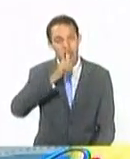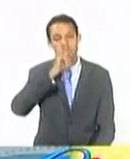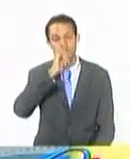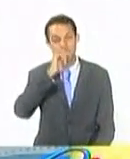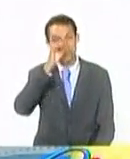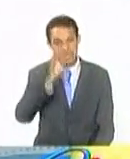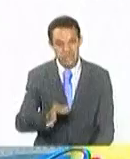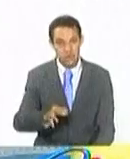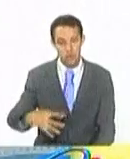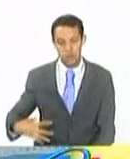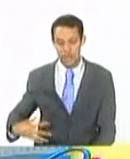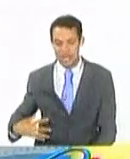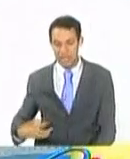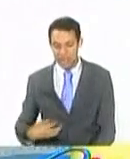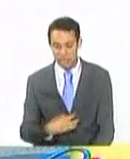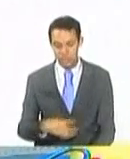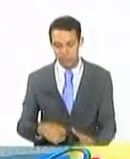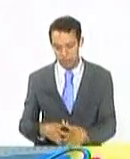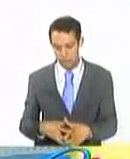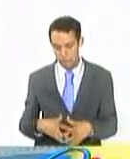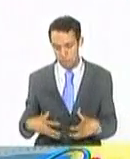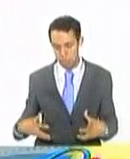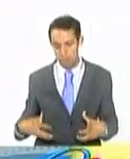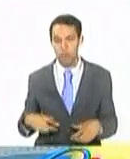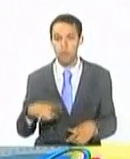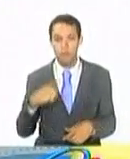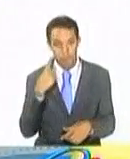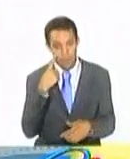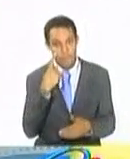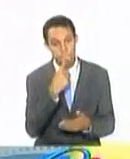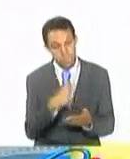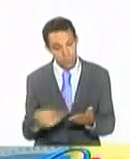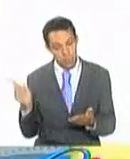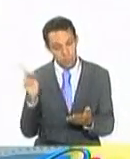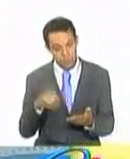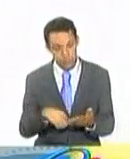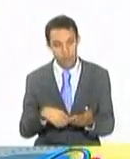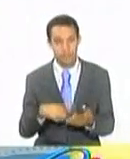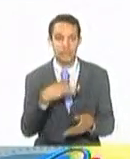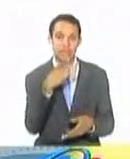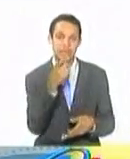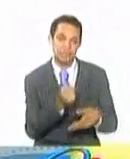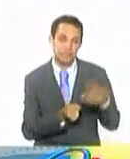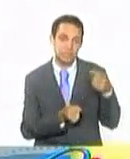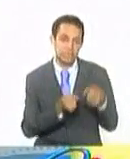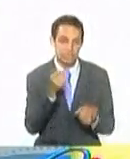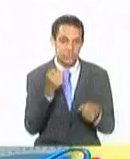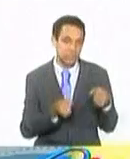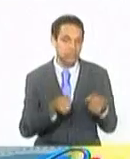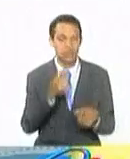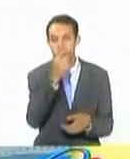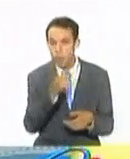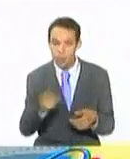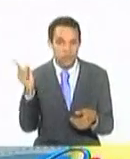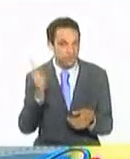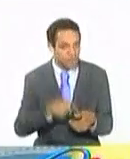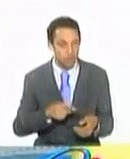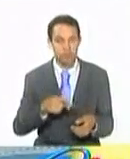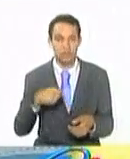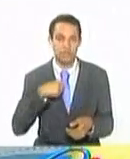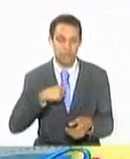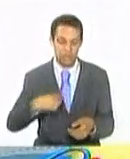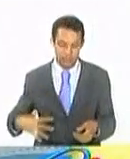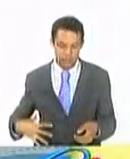comida del cáncer entonces usted debe de suspender eso la leche tampoco la debe consumir una persona con